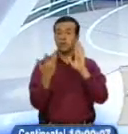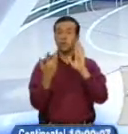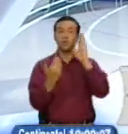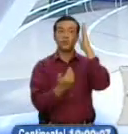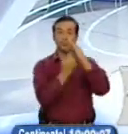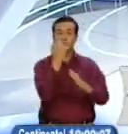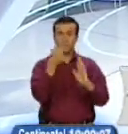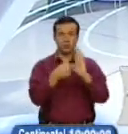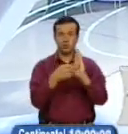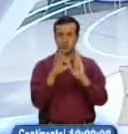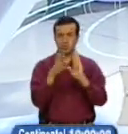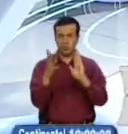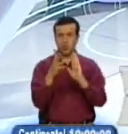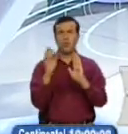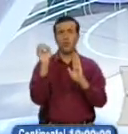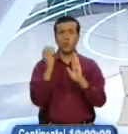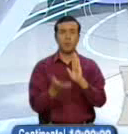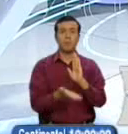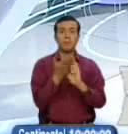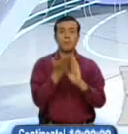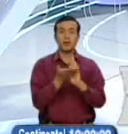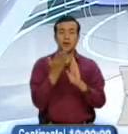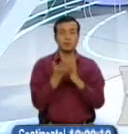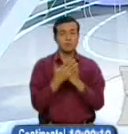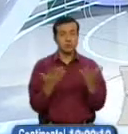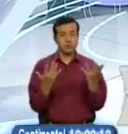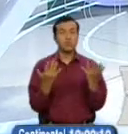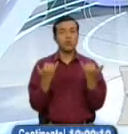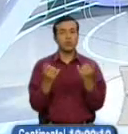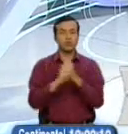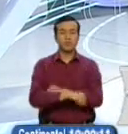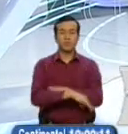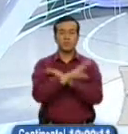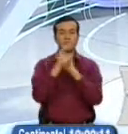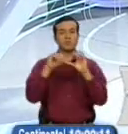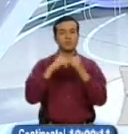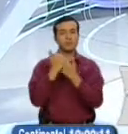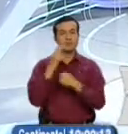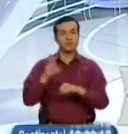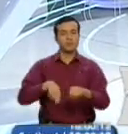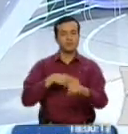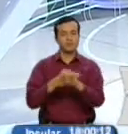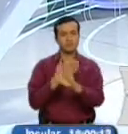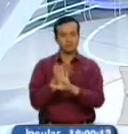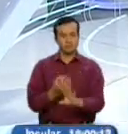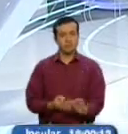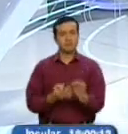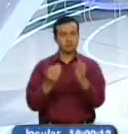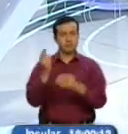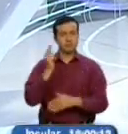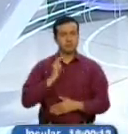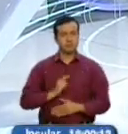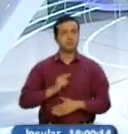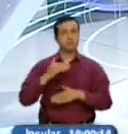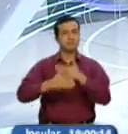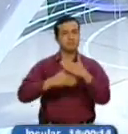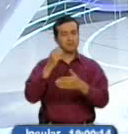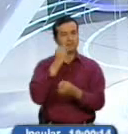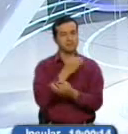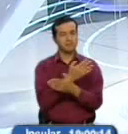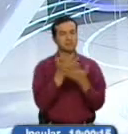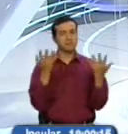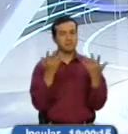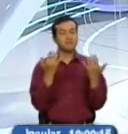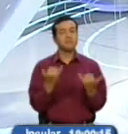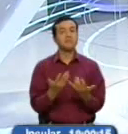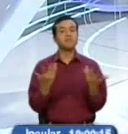nuevos impuestos o el incremento de los actuales. Llegó la mañana de hoy a la Asamblea Nacional. Les contaremos detalles más adelante.